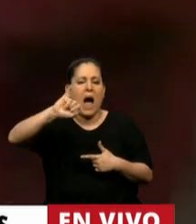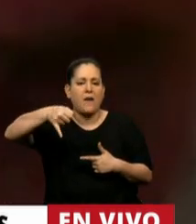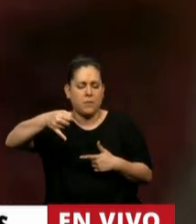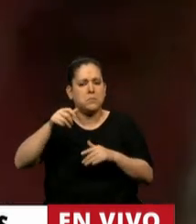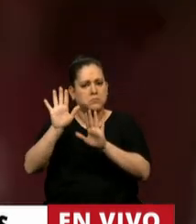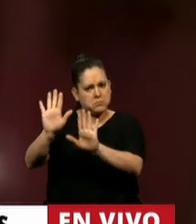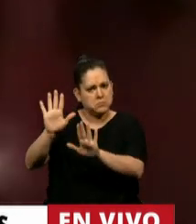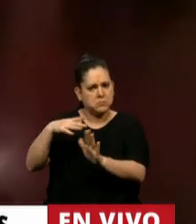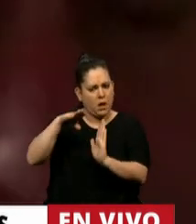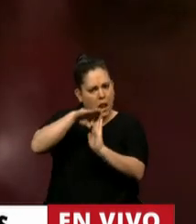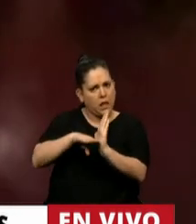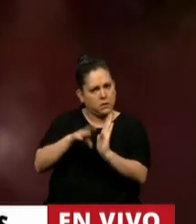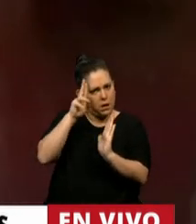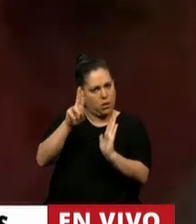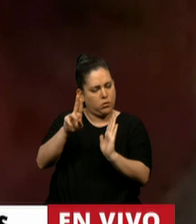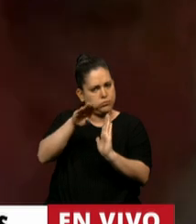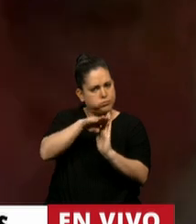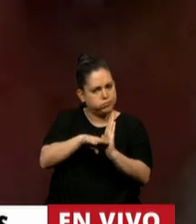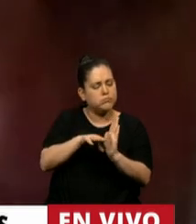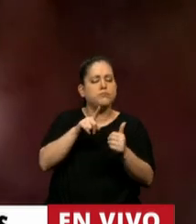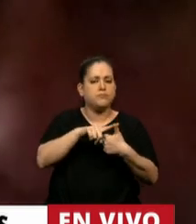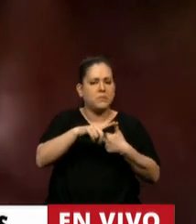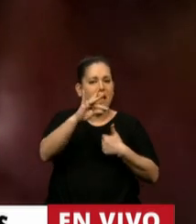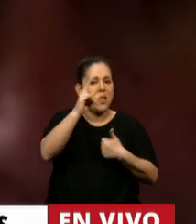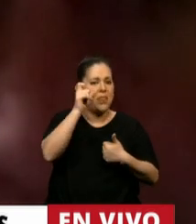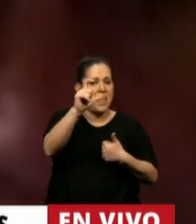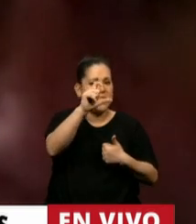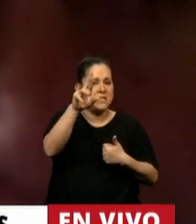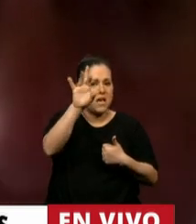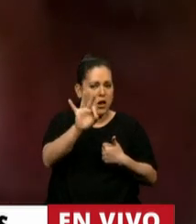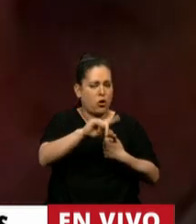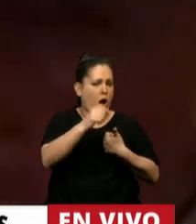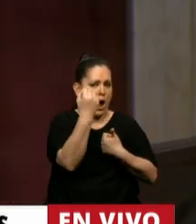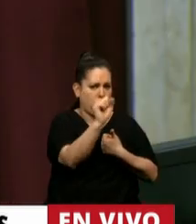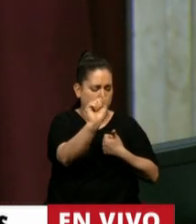Ya voy a llegar a tolero ausente a la hora de votar fregonese